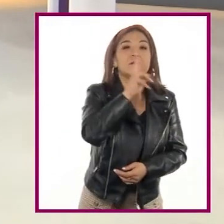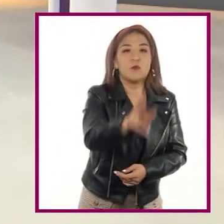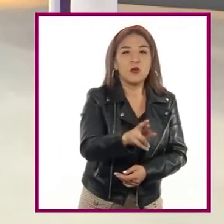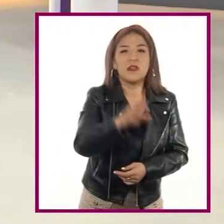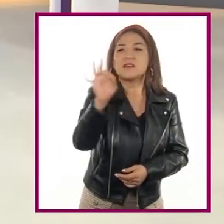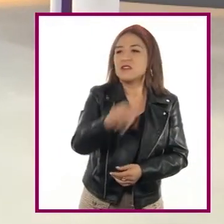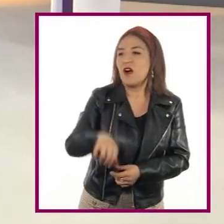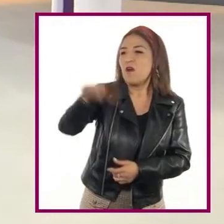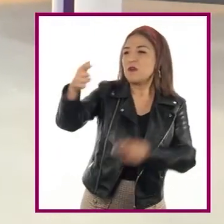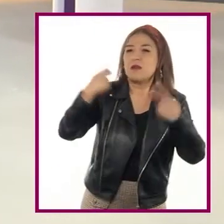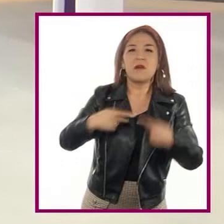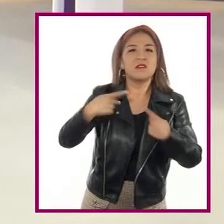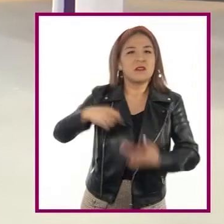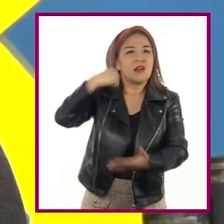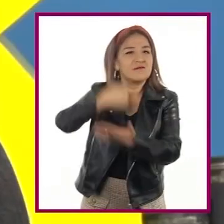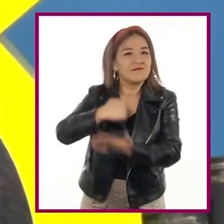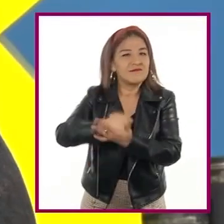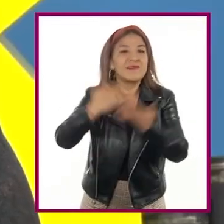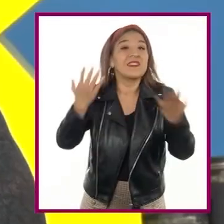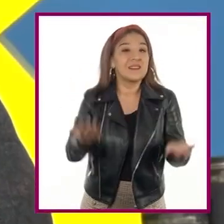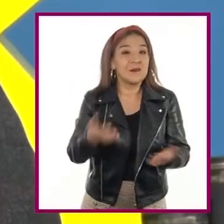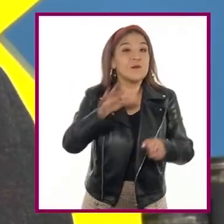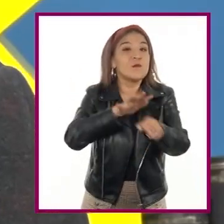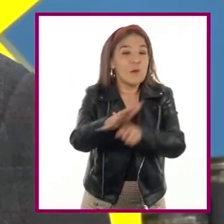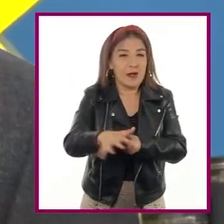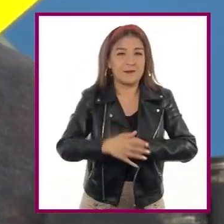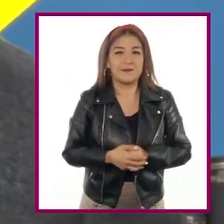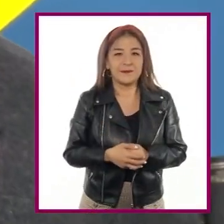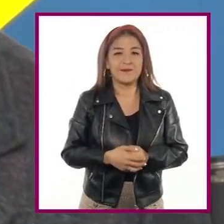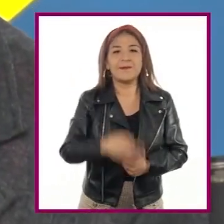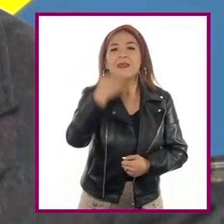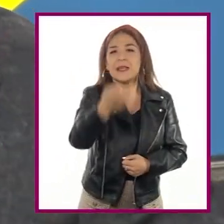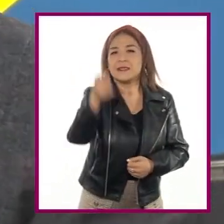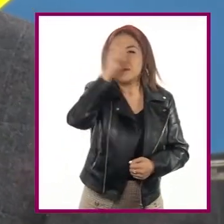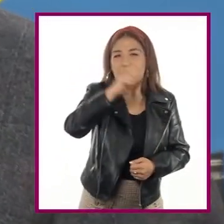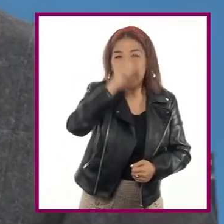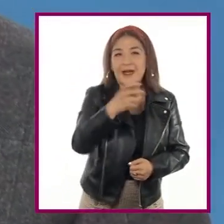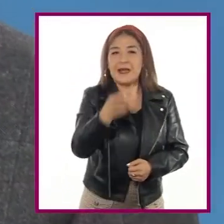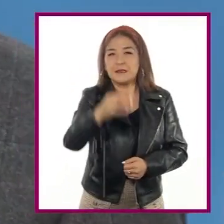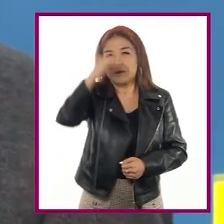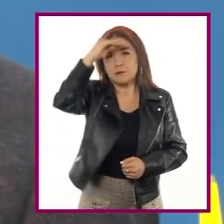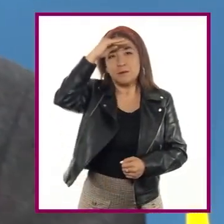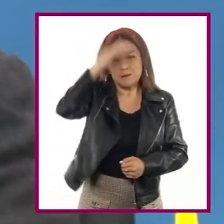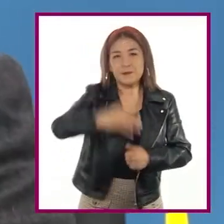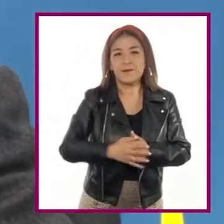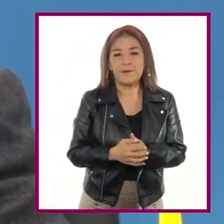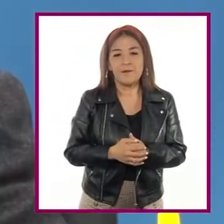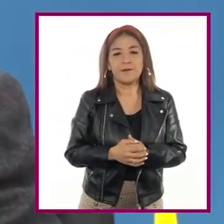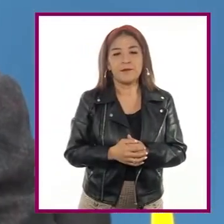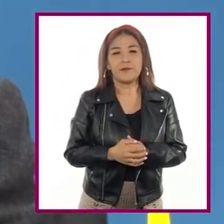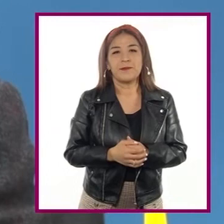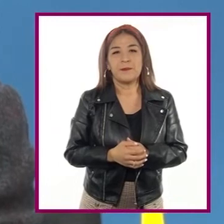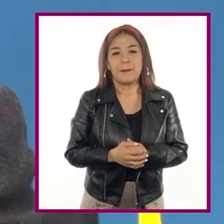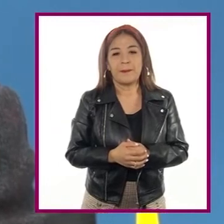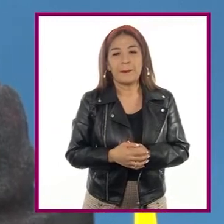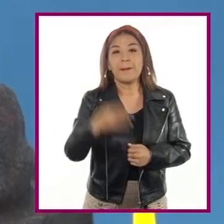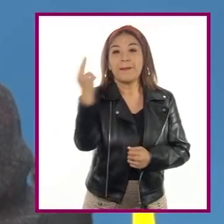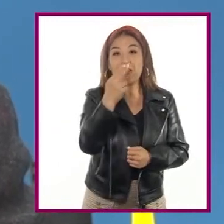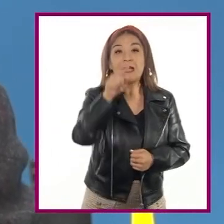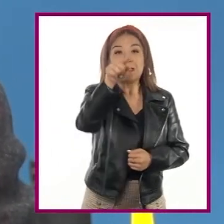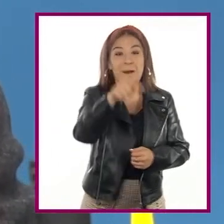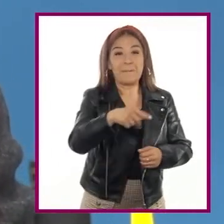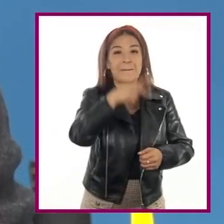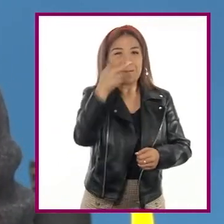necesidades e intereses de otras personas. Para orientar la reflexión, les pido que a cada pregunta